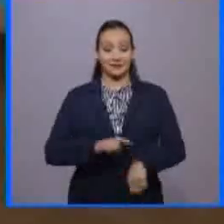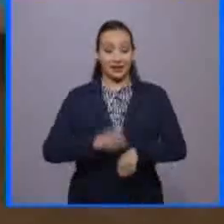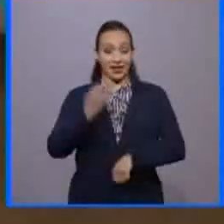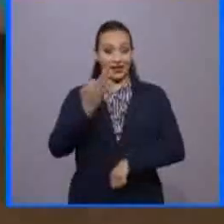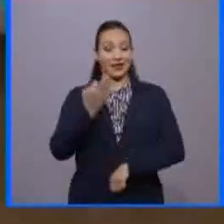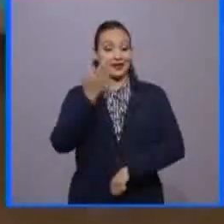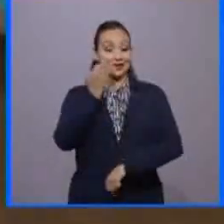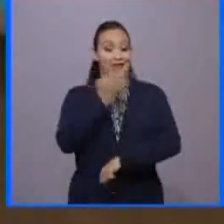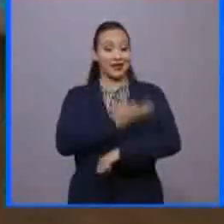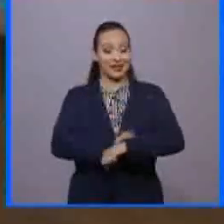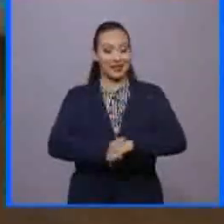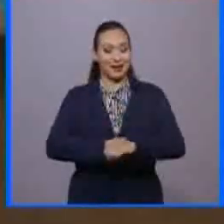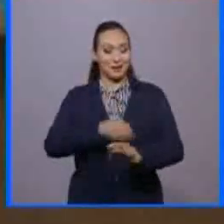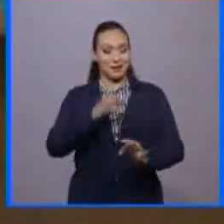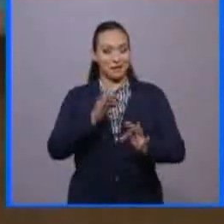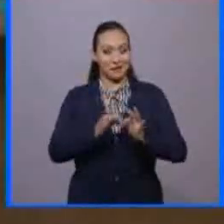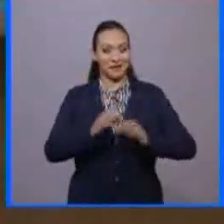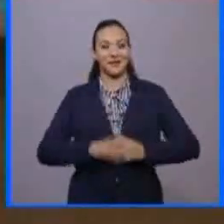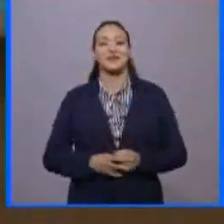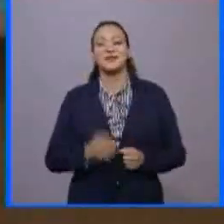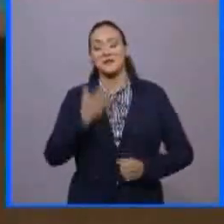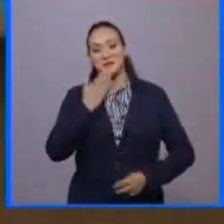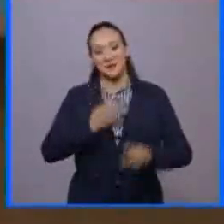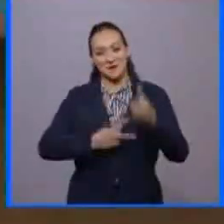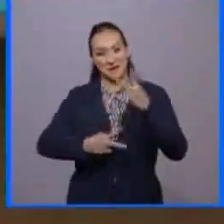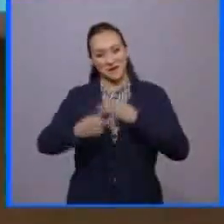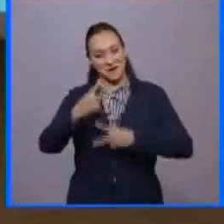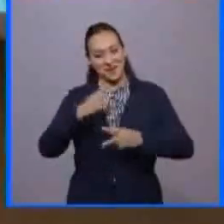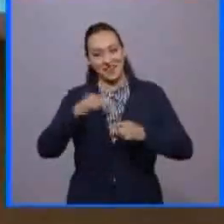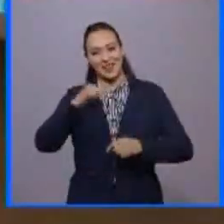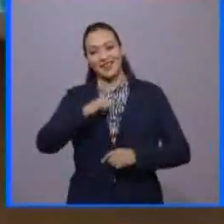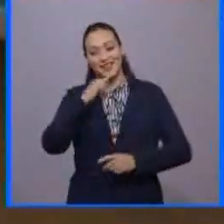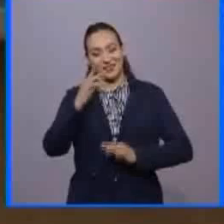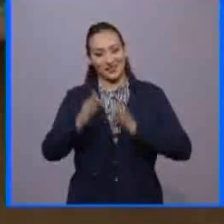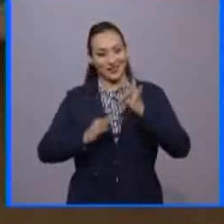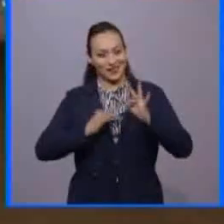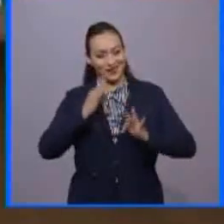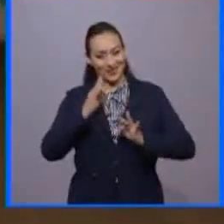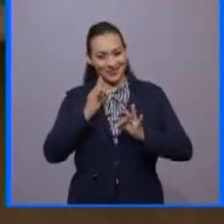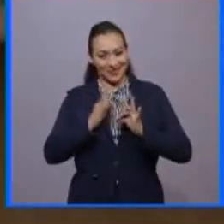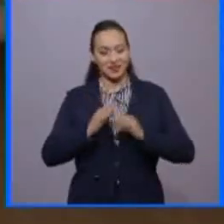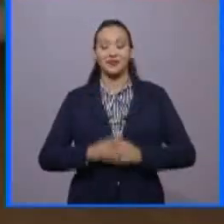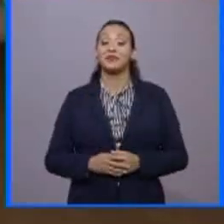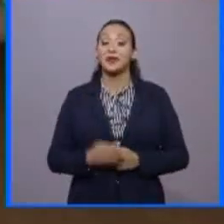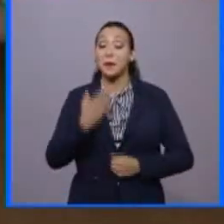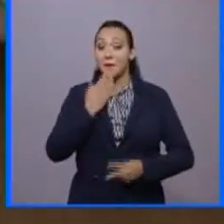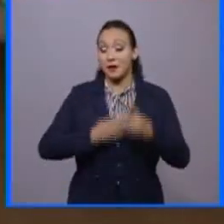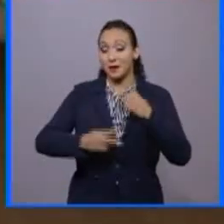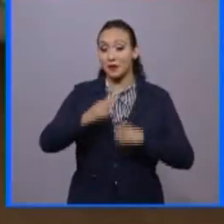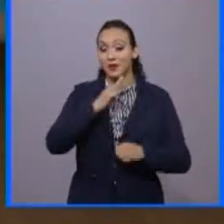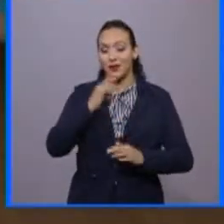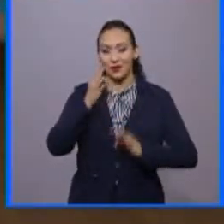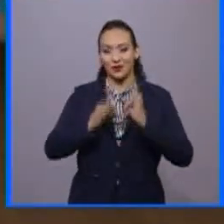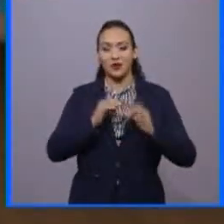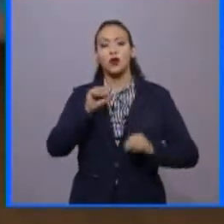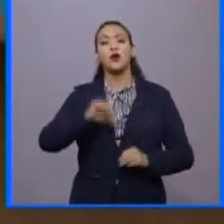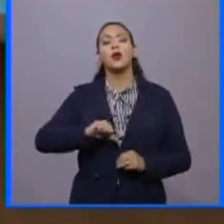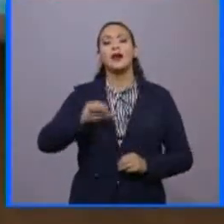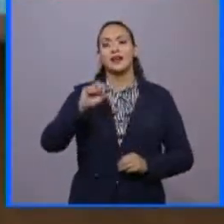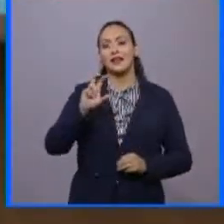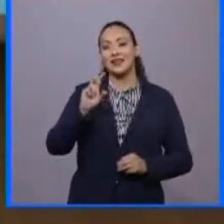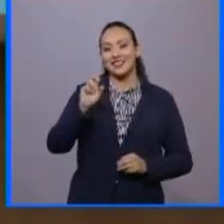Las 3 de la tarde en punto, qué gusto que nos acompaña en el corte informativo de Justicia TV. Hoy es miércoles 30 de